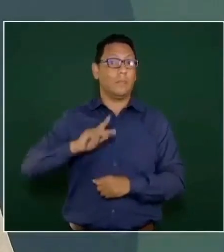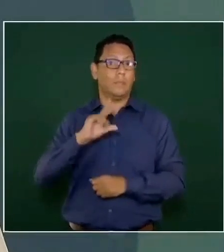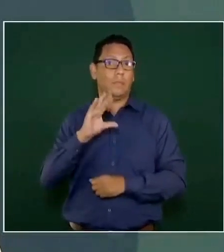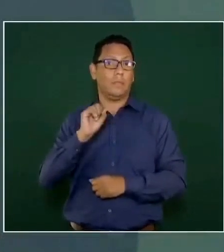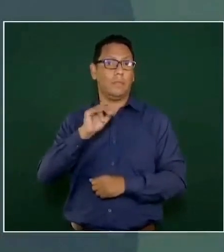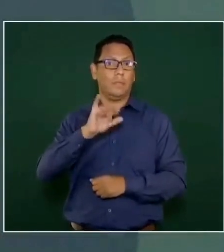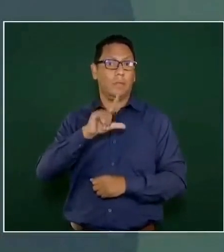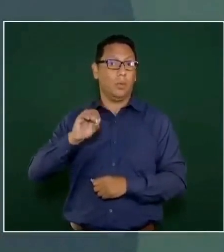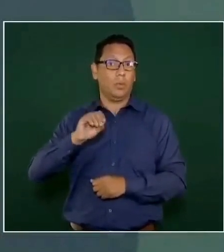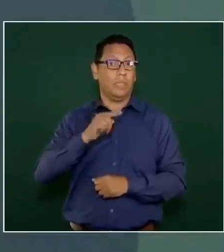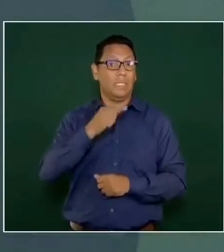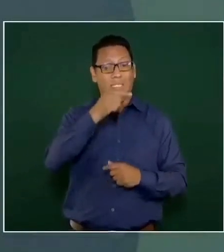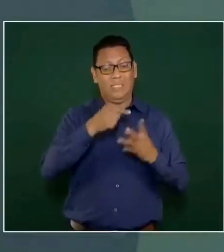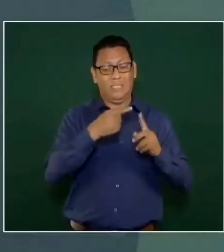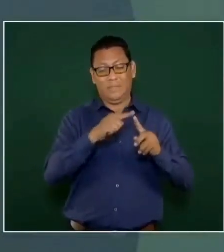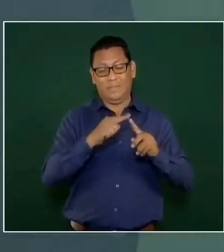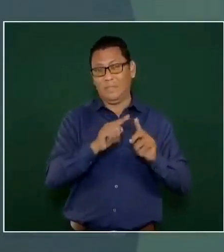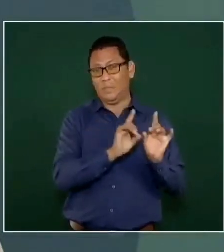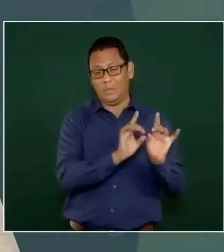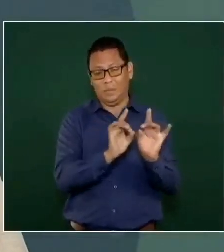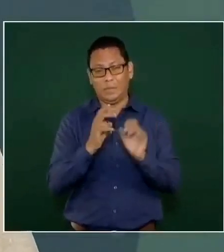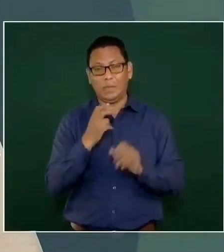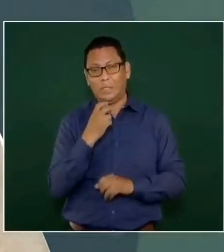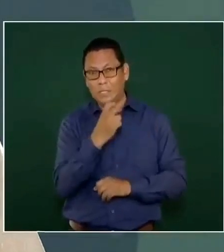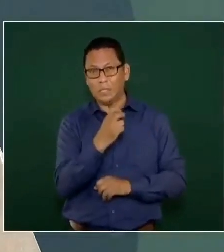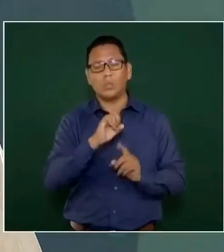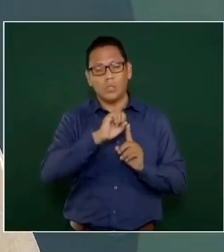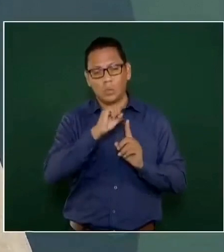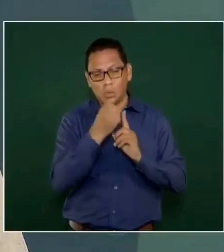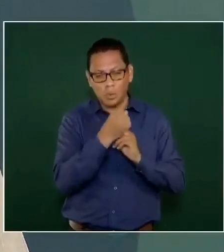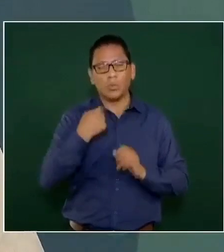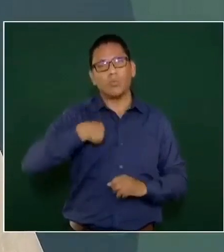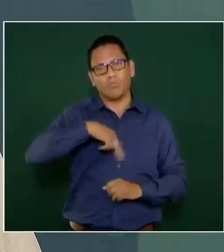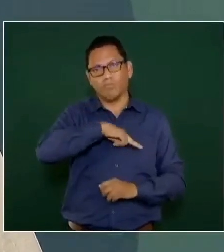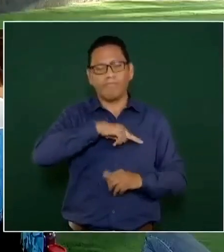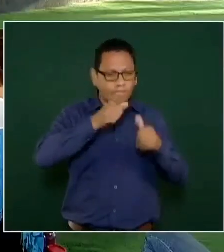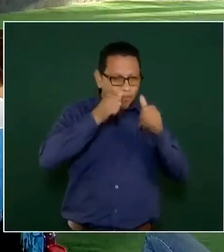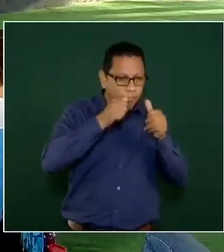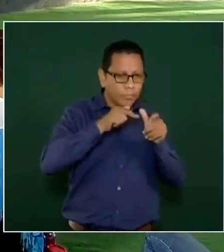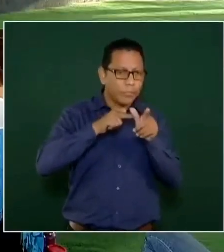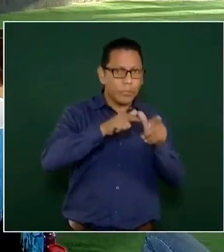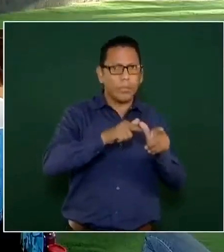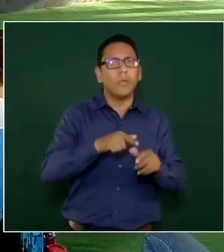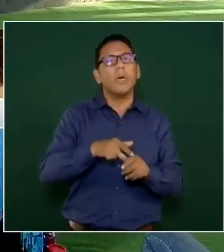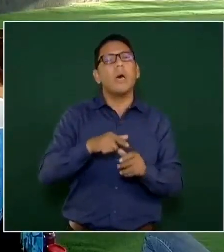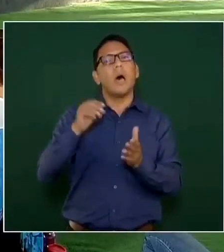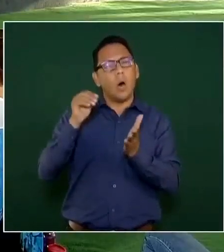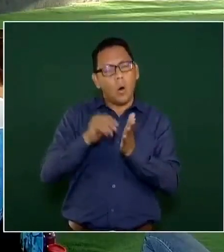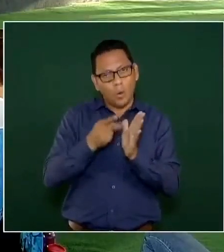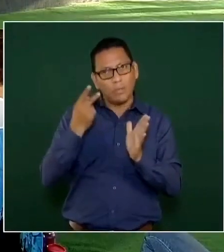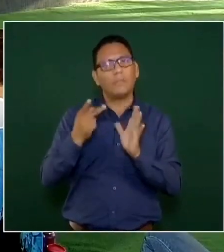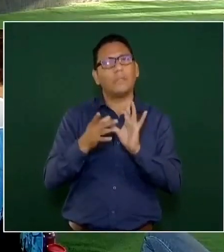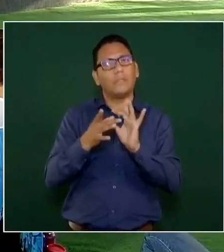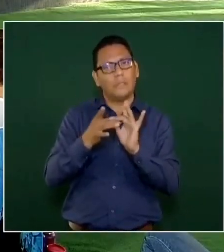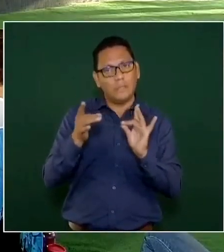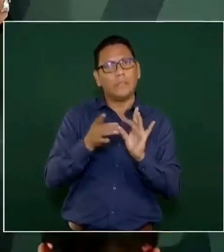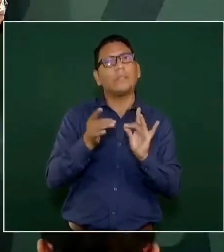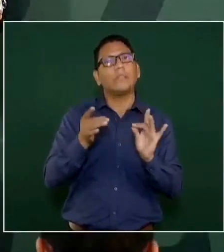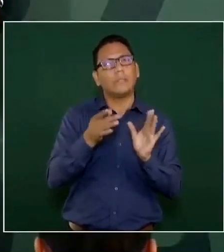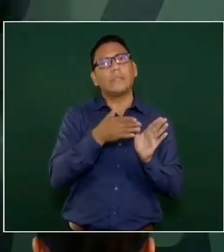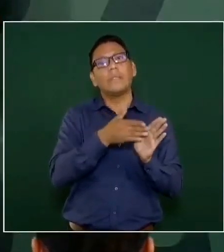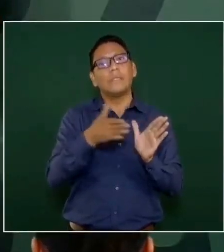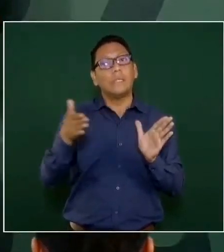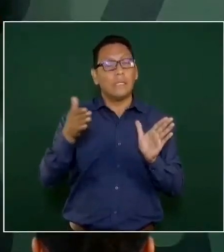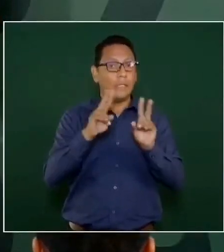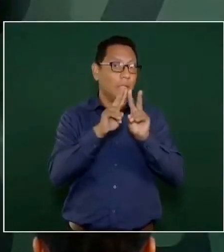son todas estas situaciones a las que les hemos dado seguimiento, insisto, en el marco del derecho